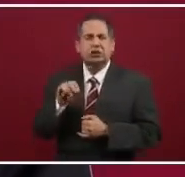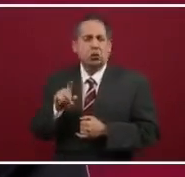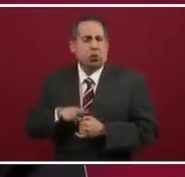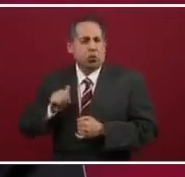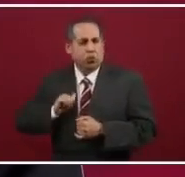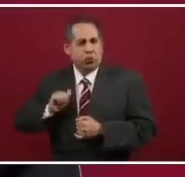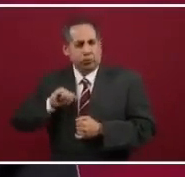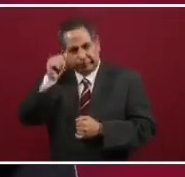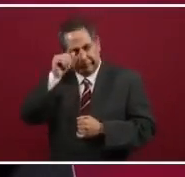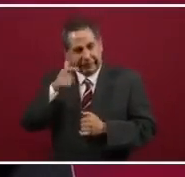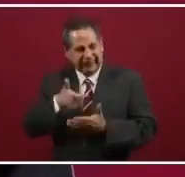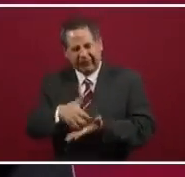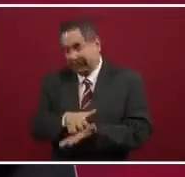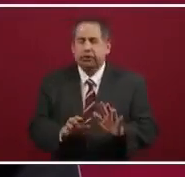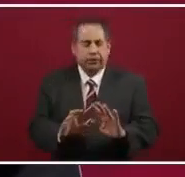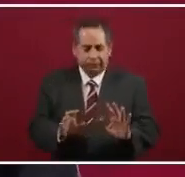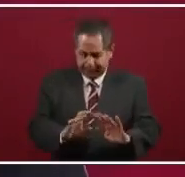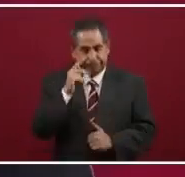No. Mire,